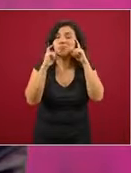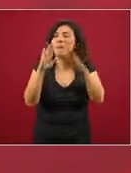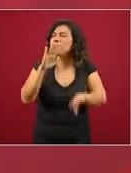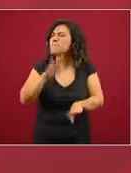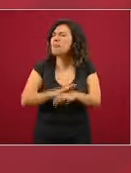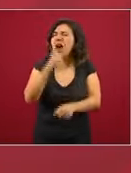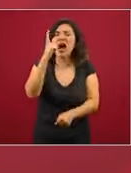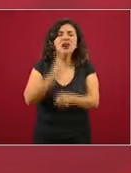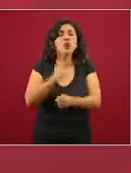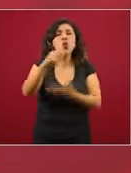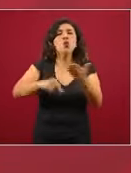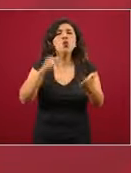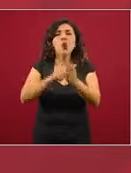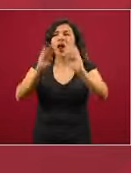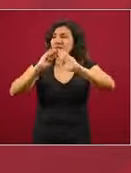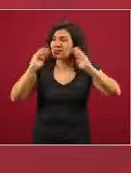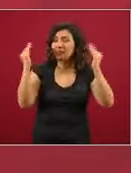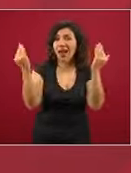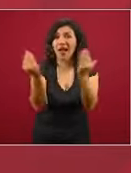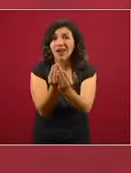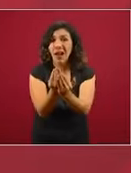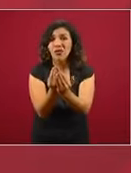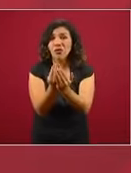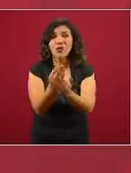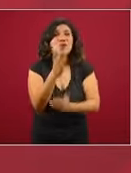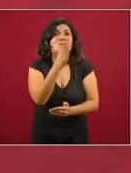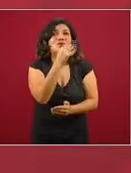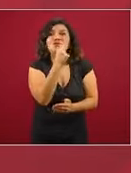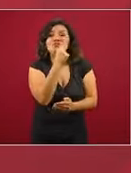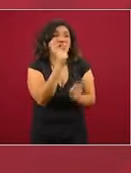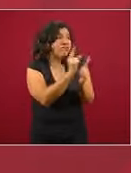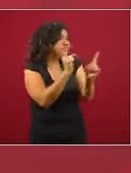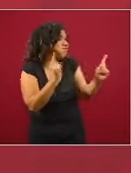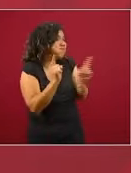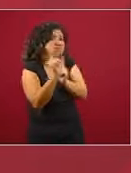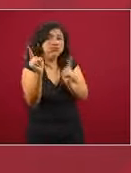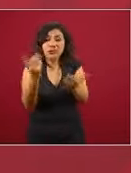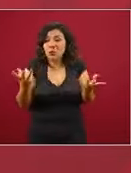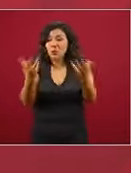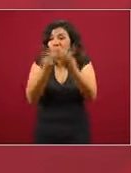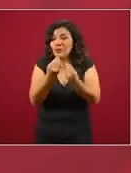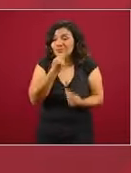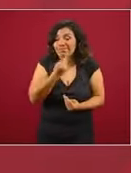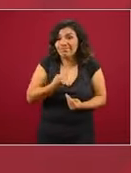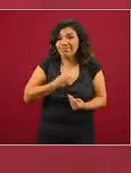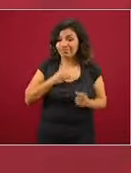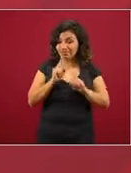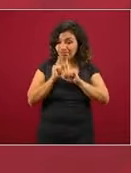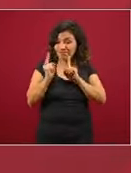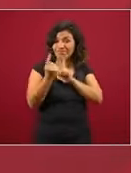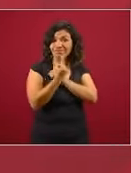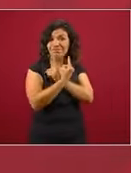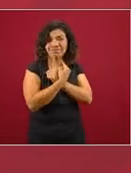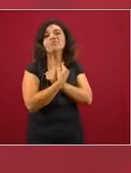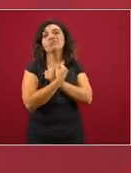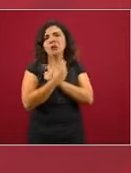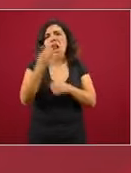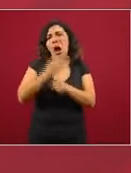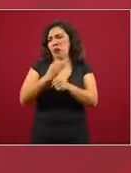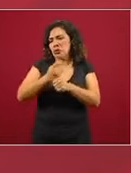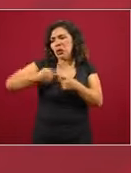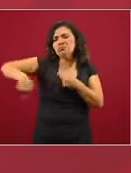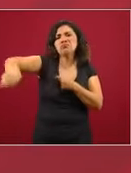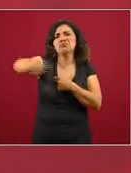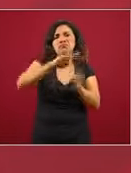particularmente en los espacios cerrados, en los que no se puede conservar la sana distancia que hay en este momento, desde luego, entre ustedes